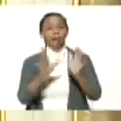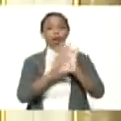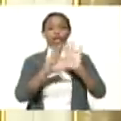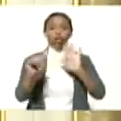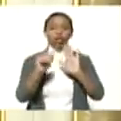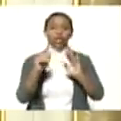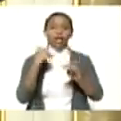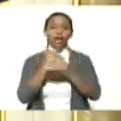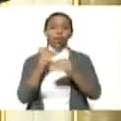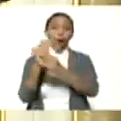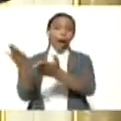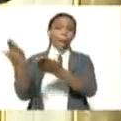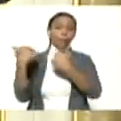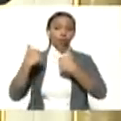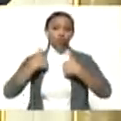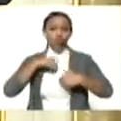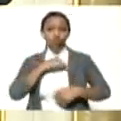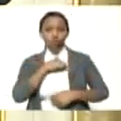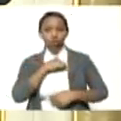apoyo.